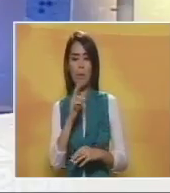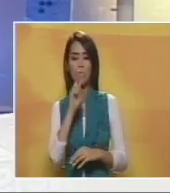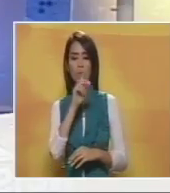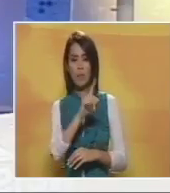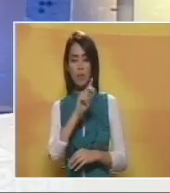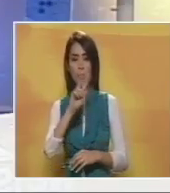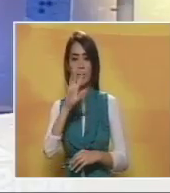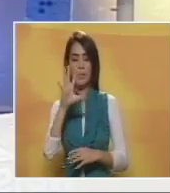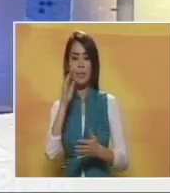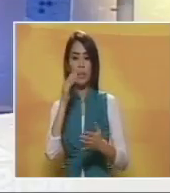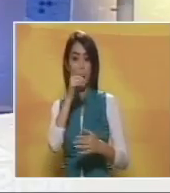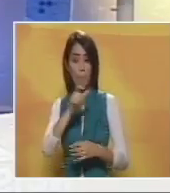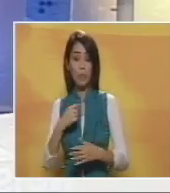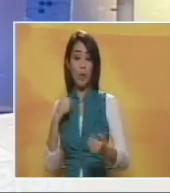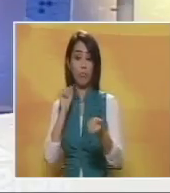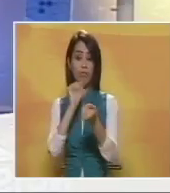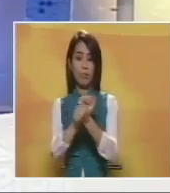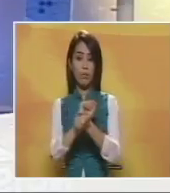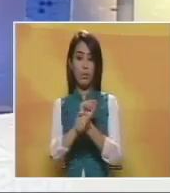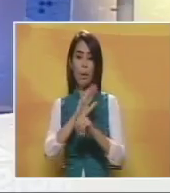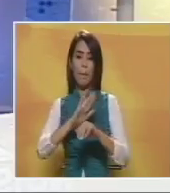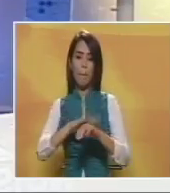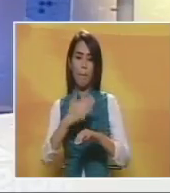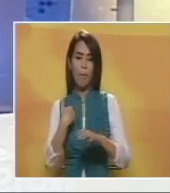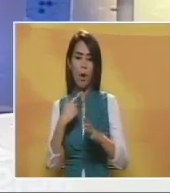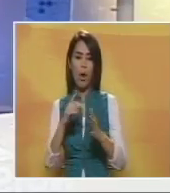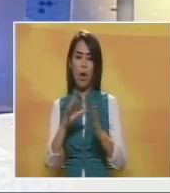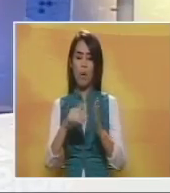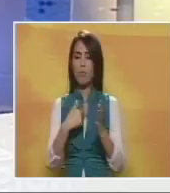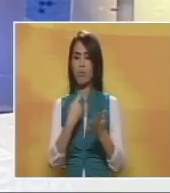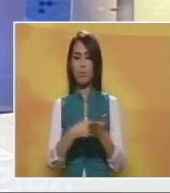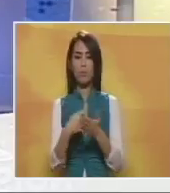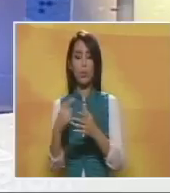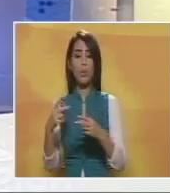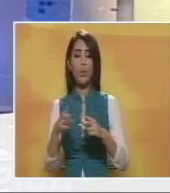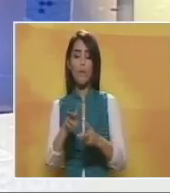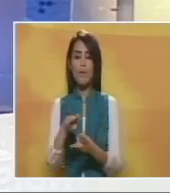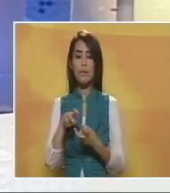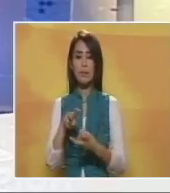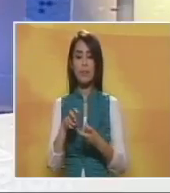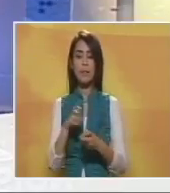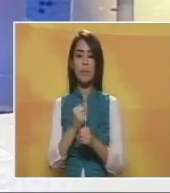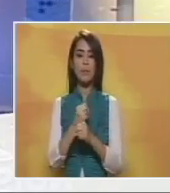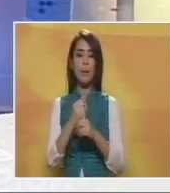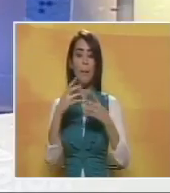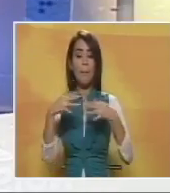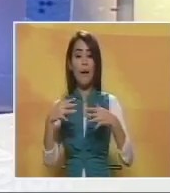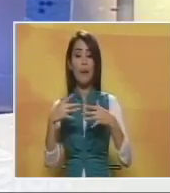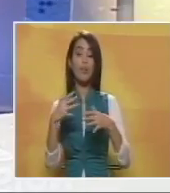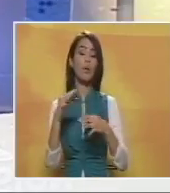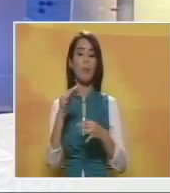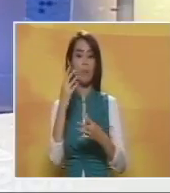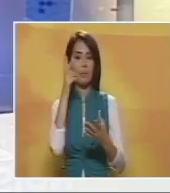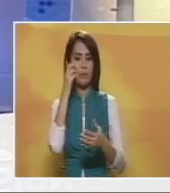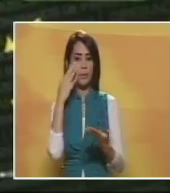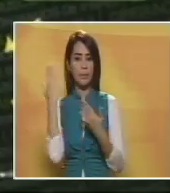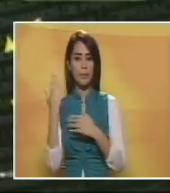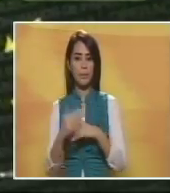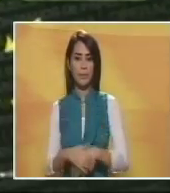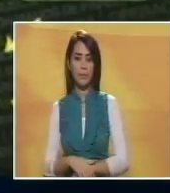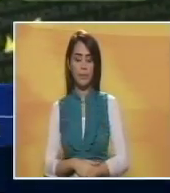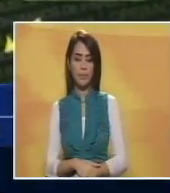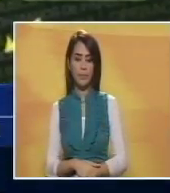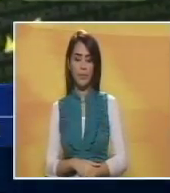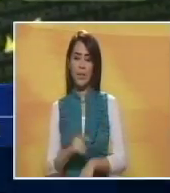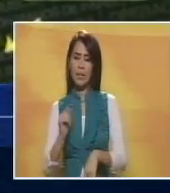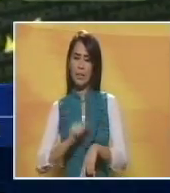125 personas han sido detenidas por contrabando de efectivo como parte de Operación Manos de Papel. Escuchemos.